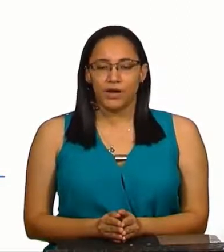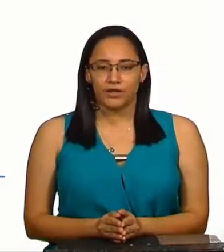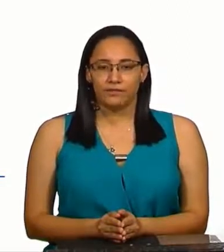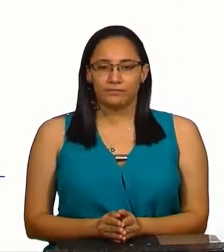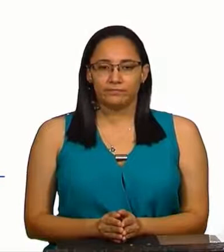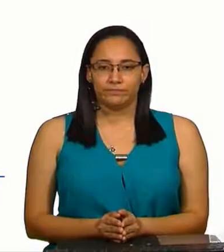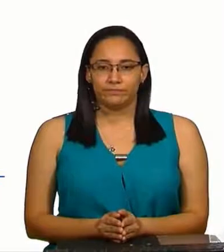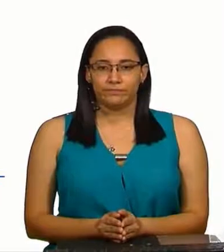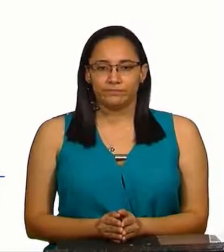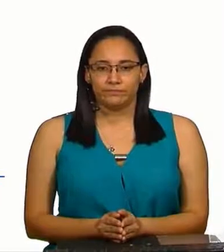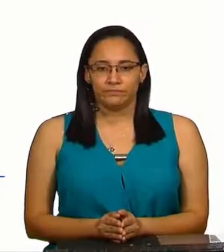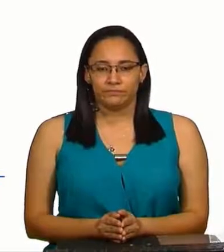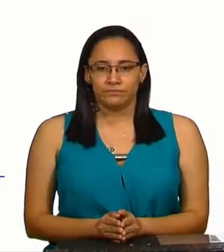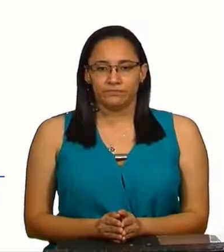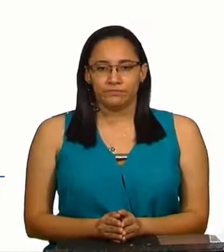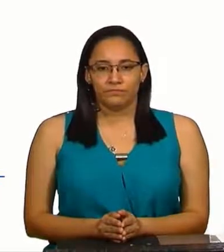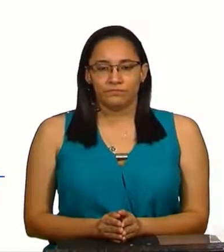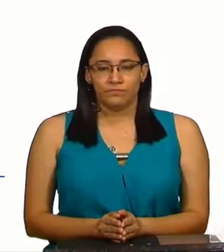save money.